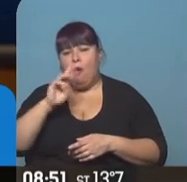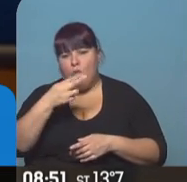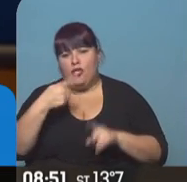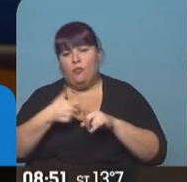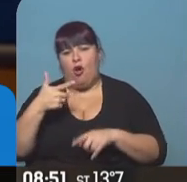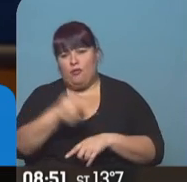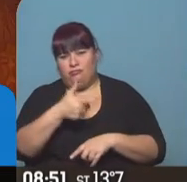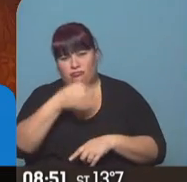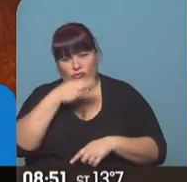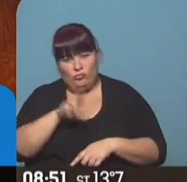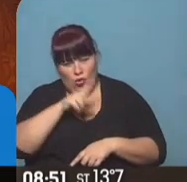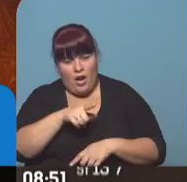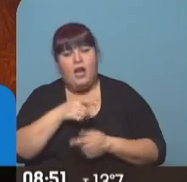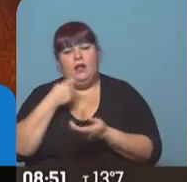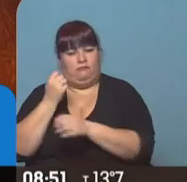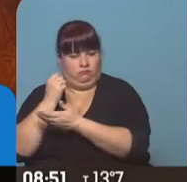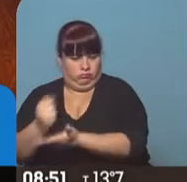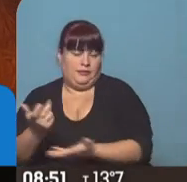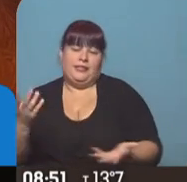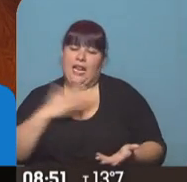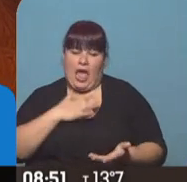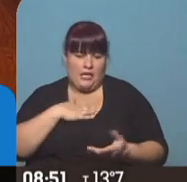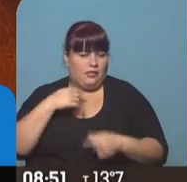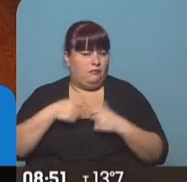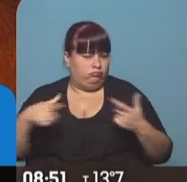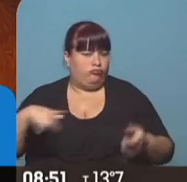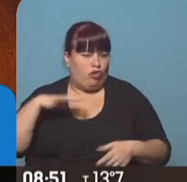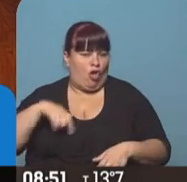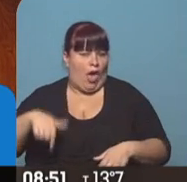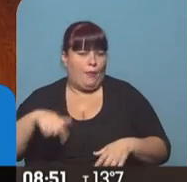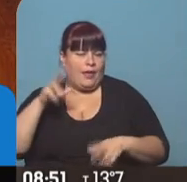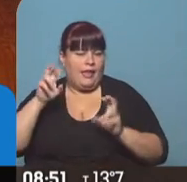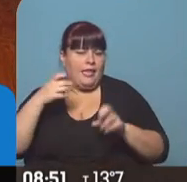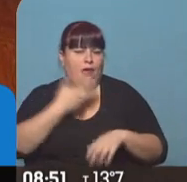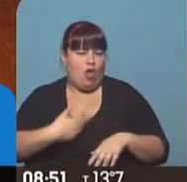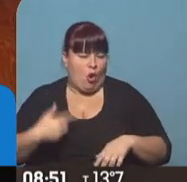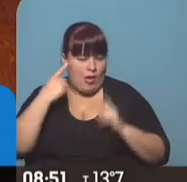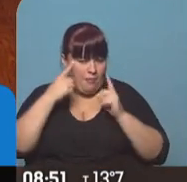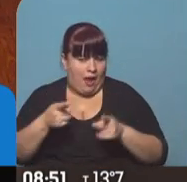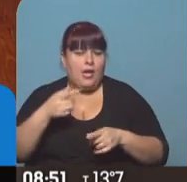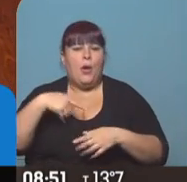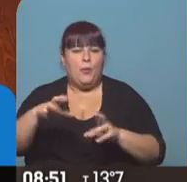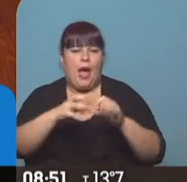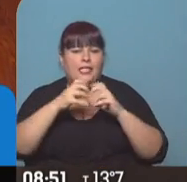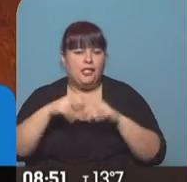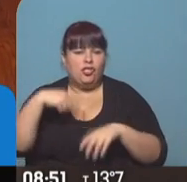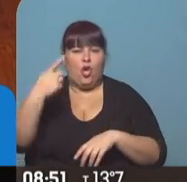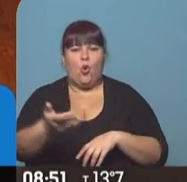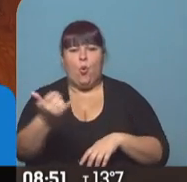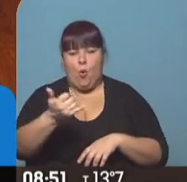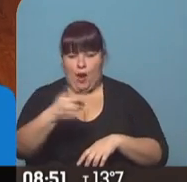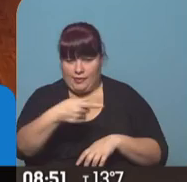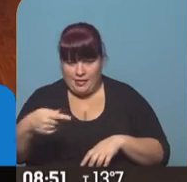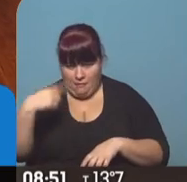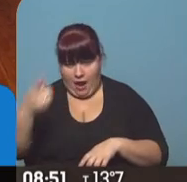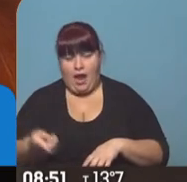sido víctimas de femicidio un tema que lamentablemente sigue muy presente en la agenda pública a sesionar también el jueves de la semana